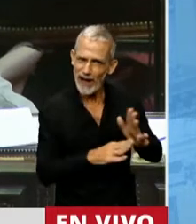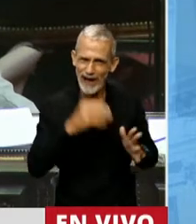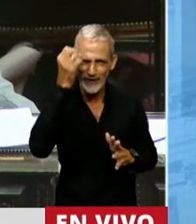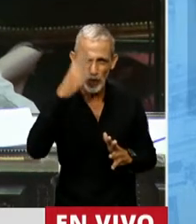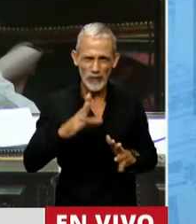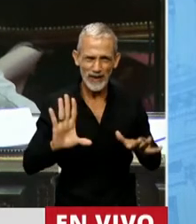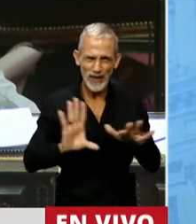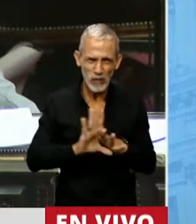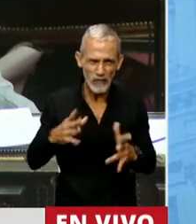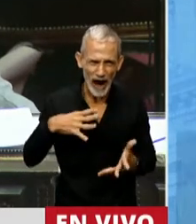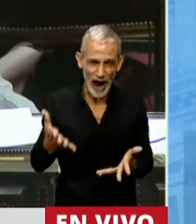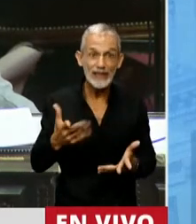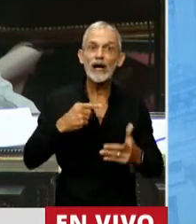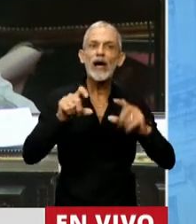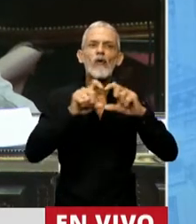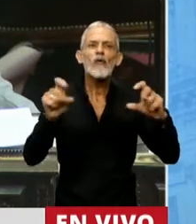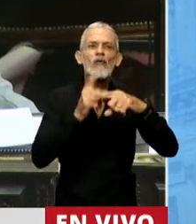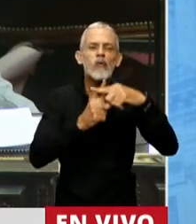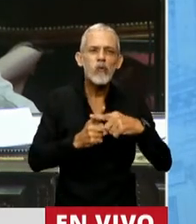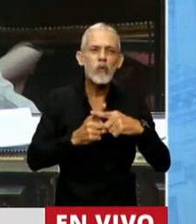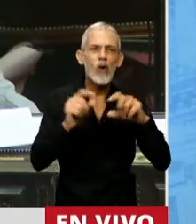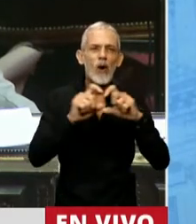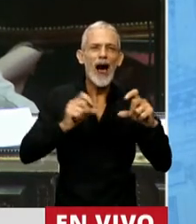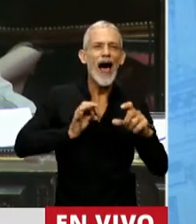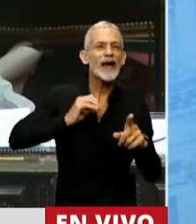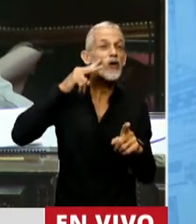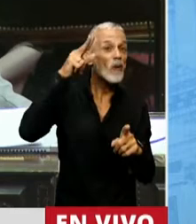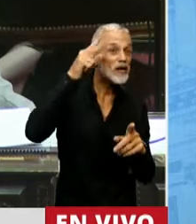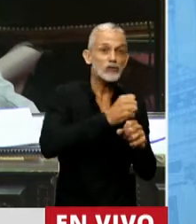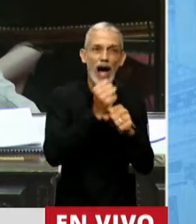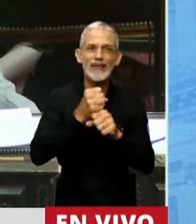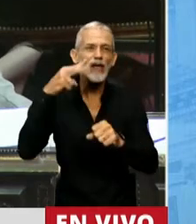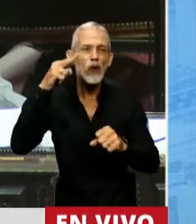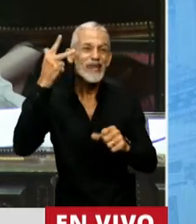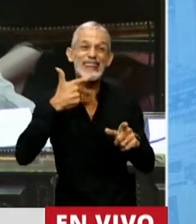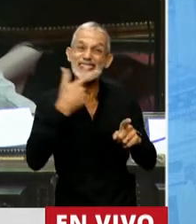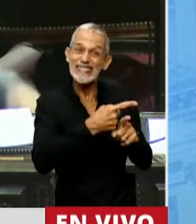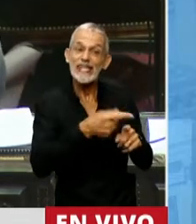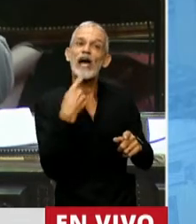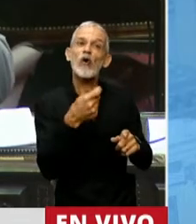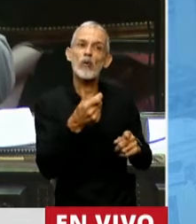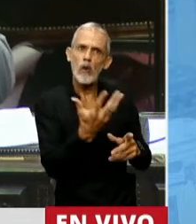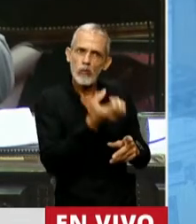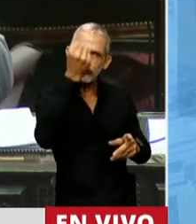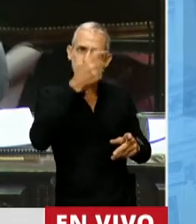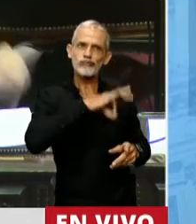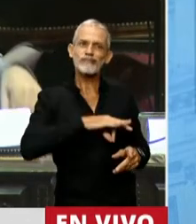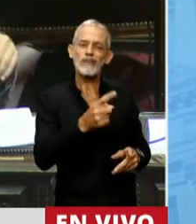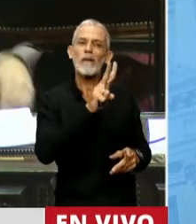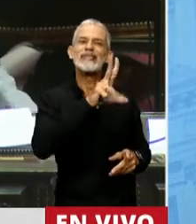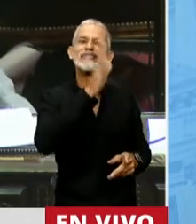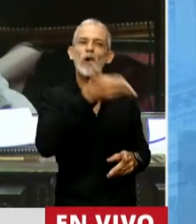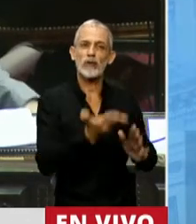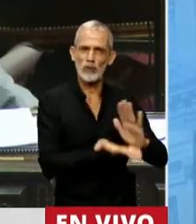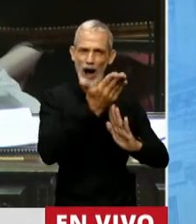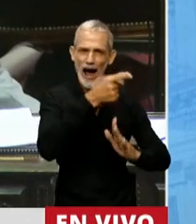que durante la fórmula que tuvimos del 2008 al 2017, los jubilados recuperaron su salario un